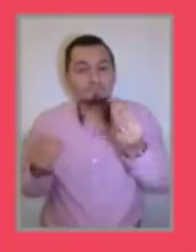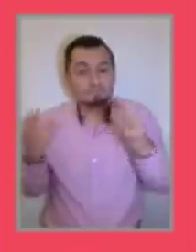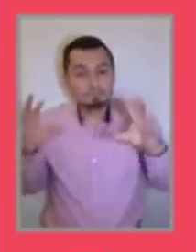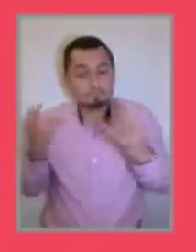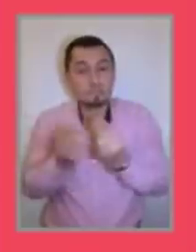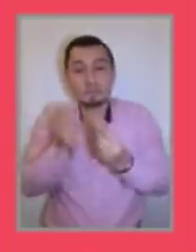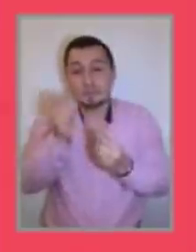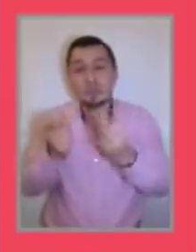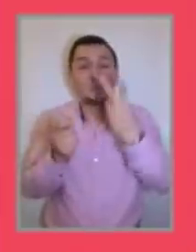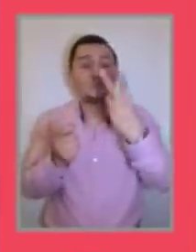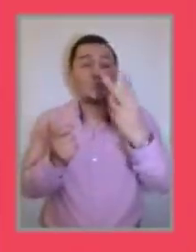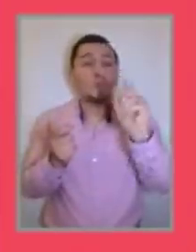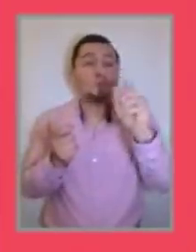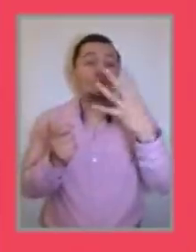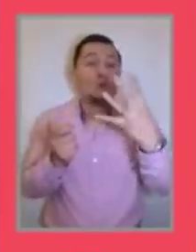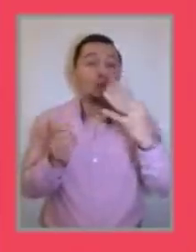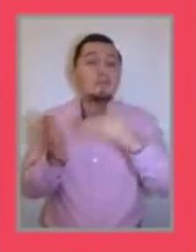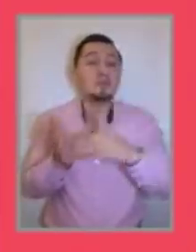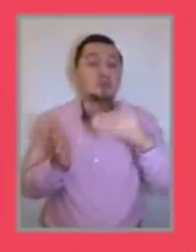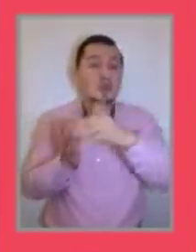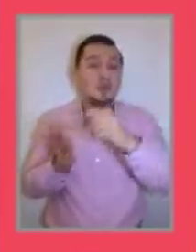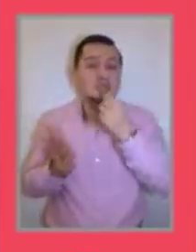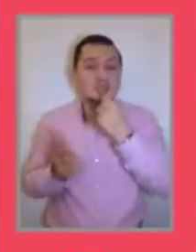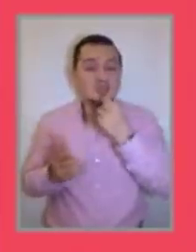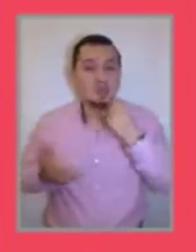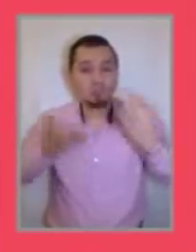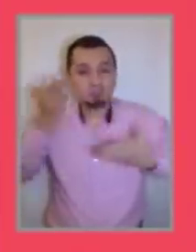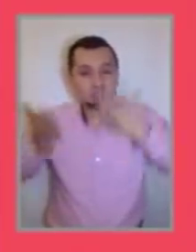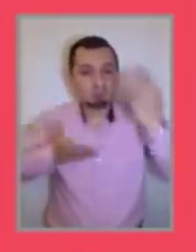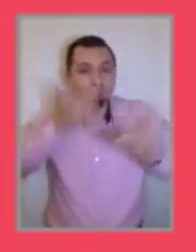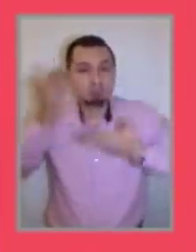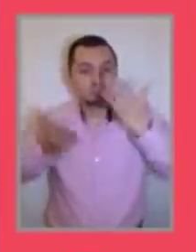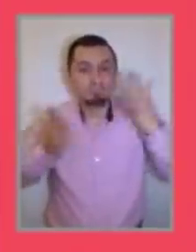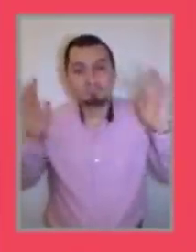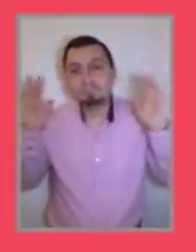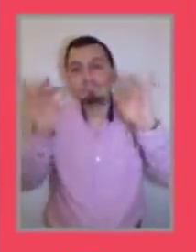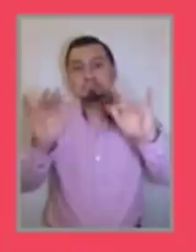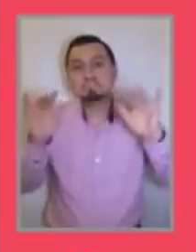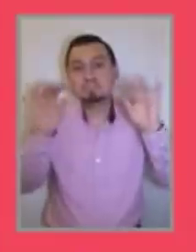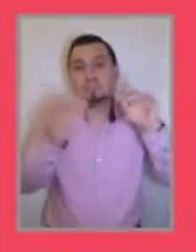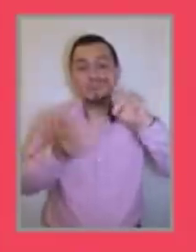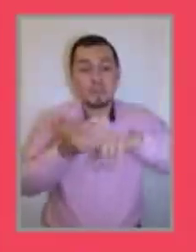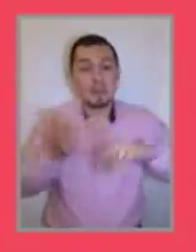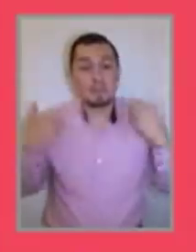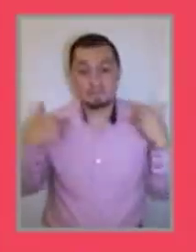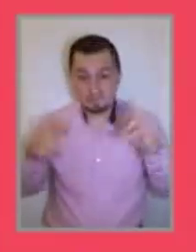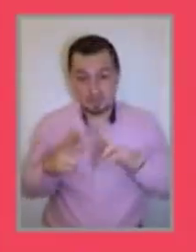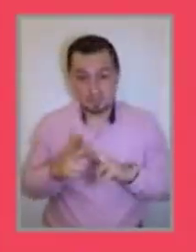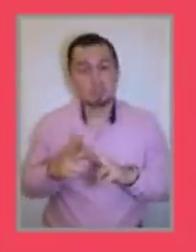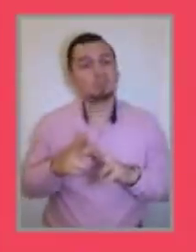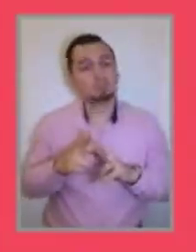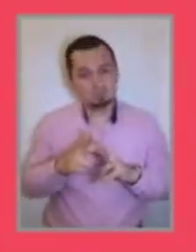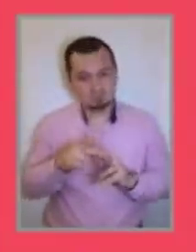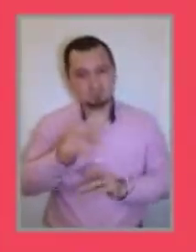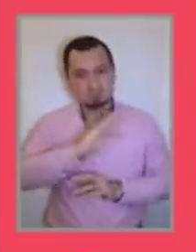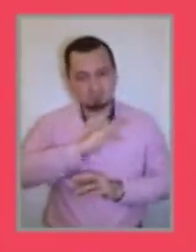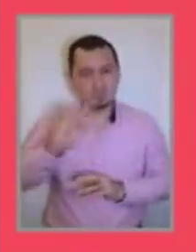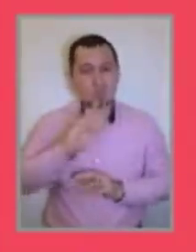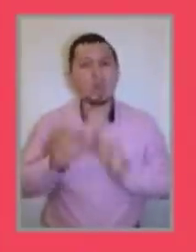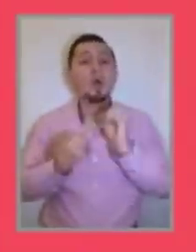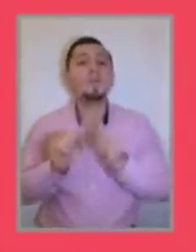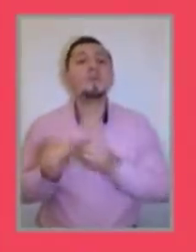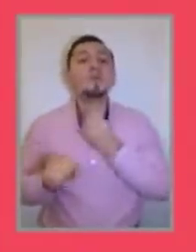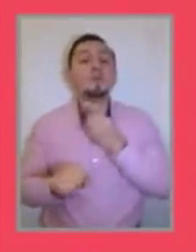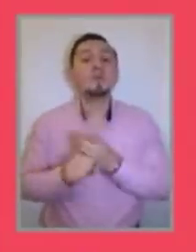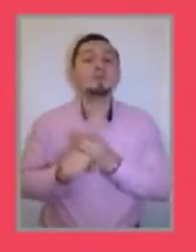hablando de 2.4 millones de personas. El hecho es que el maestro va a tener la oportunidad